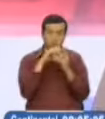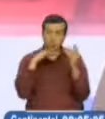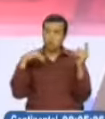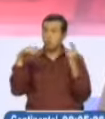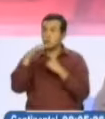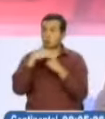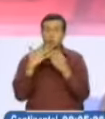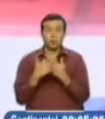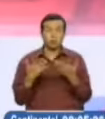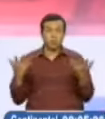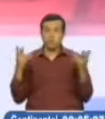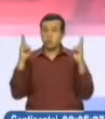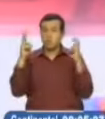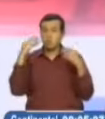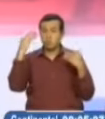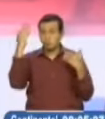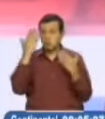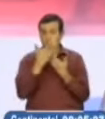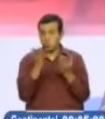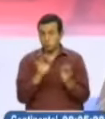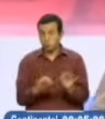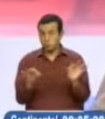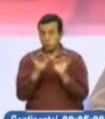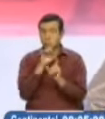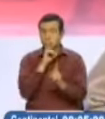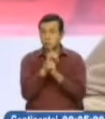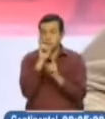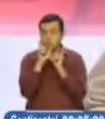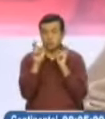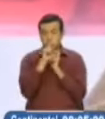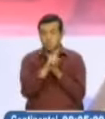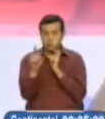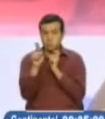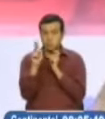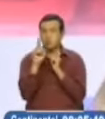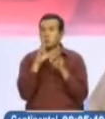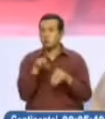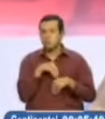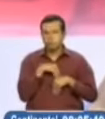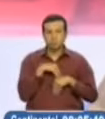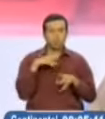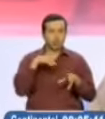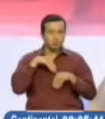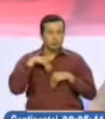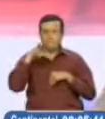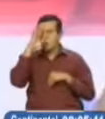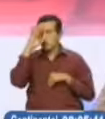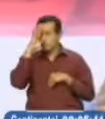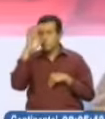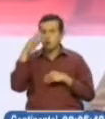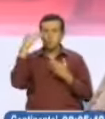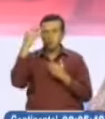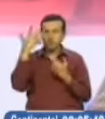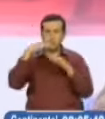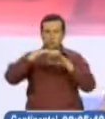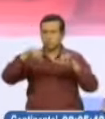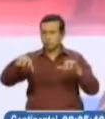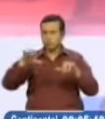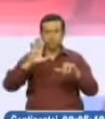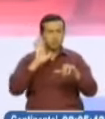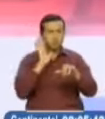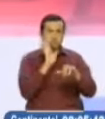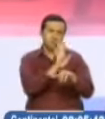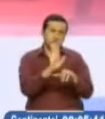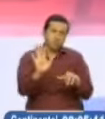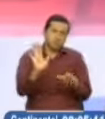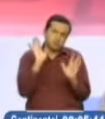que, digamos, en el campo de la política es importante, hay un ambiente en donde la gente está tomando posiciones ideológico-políticas, más allá de cómo entienda cada